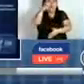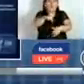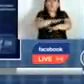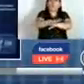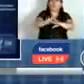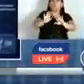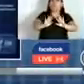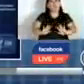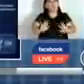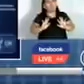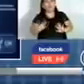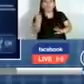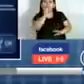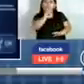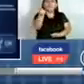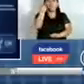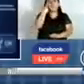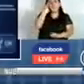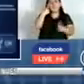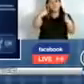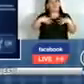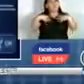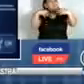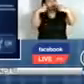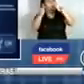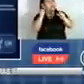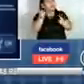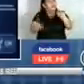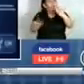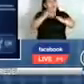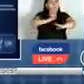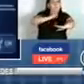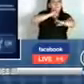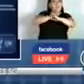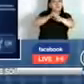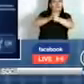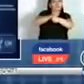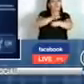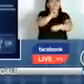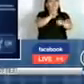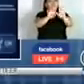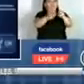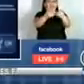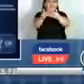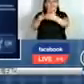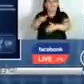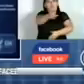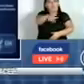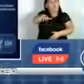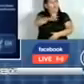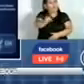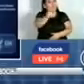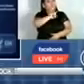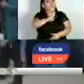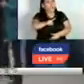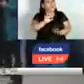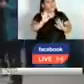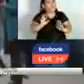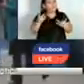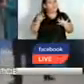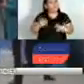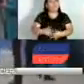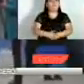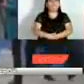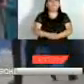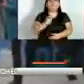momento de relajar las salvaguardias críticas que sabemos que podrían detener la propagación del COVID-19 en nuestras comunidades. No, cuando estamos tan cerca. Y